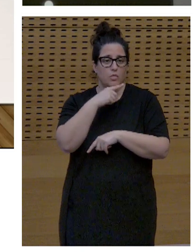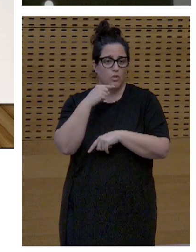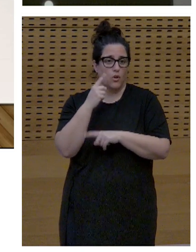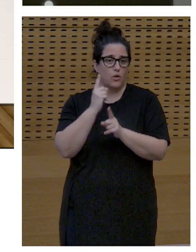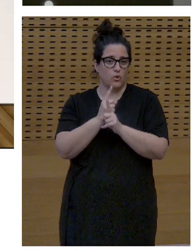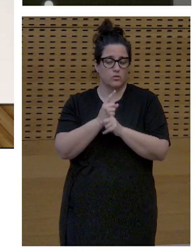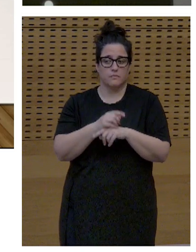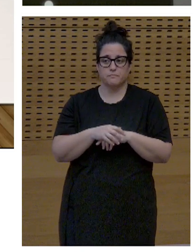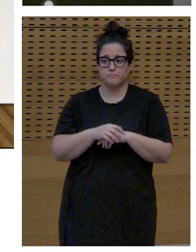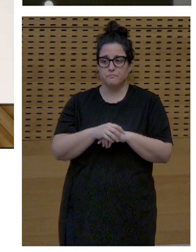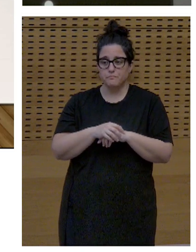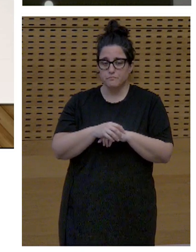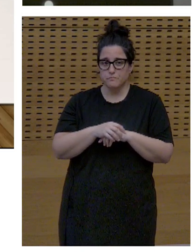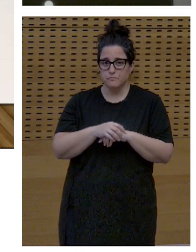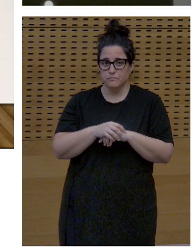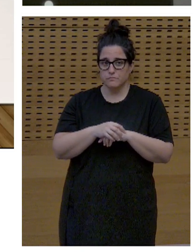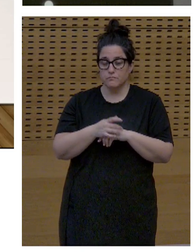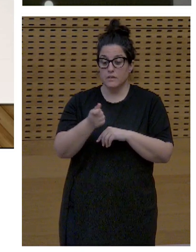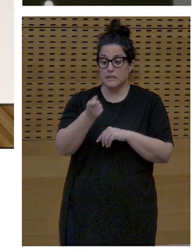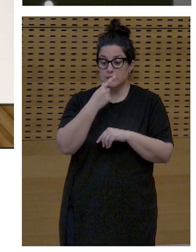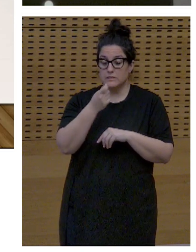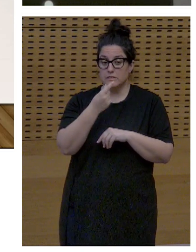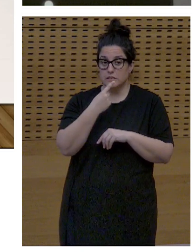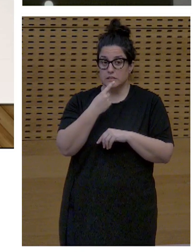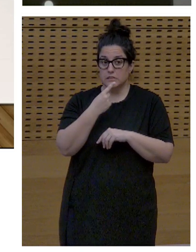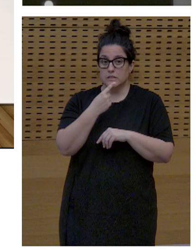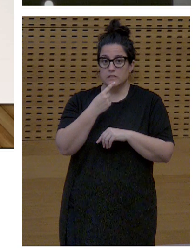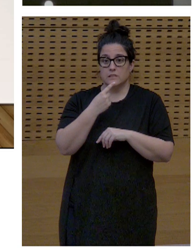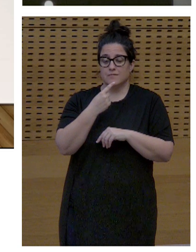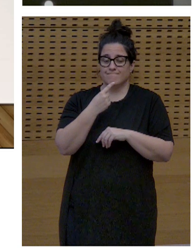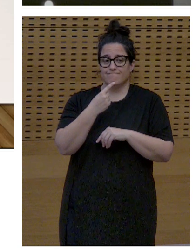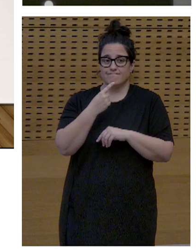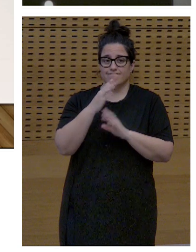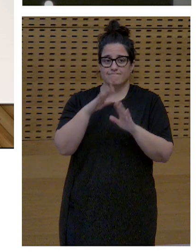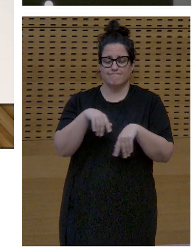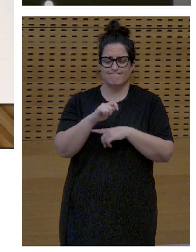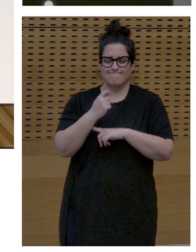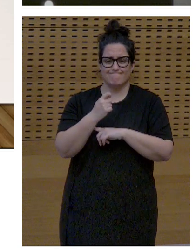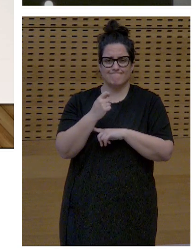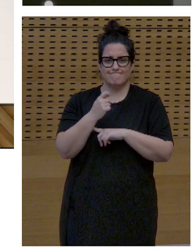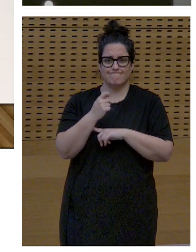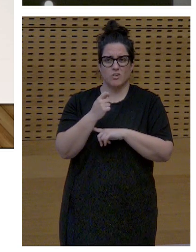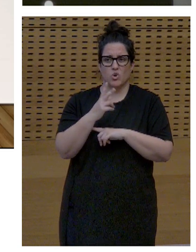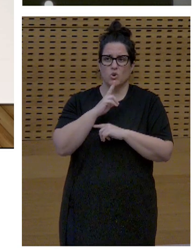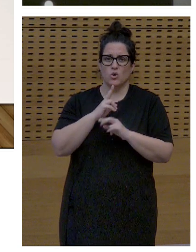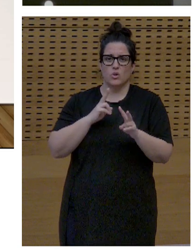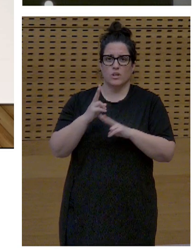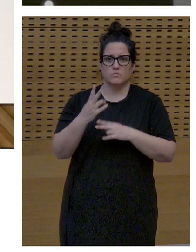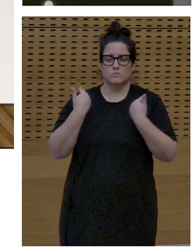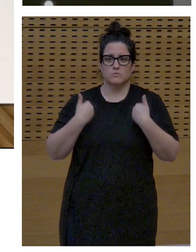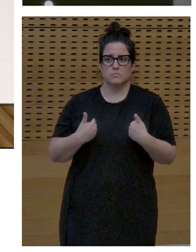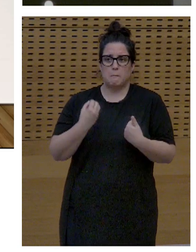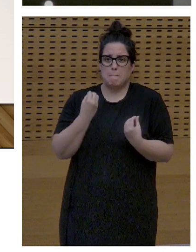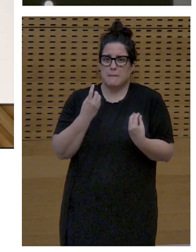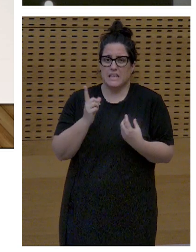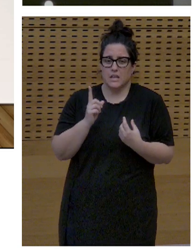Cuando con la medicación en pastillas no somos capaces o no podemos o no obtenemos una respuesta pues,